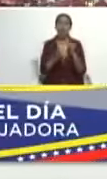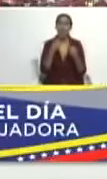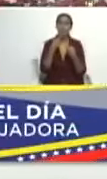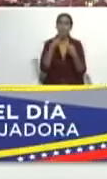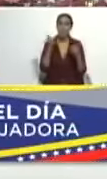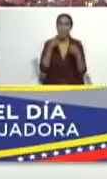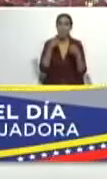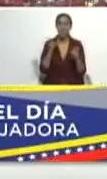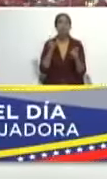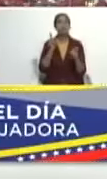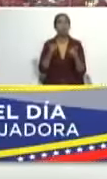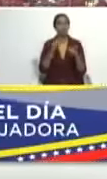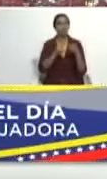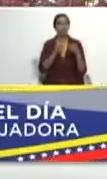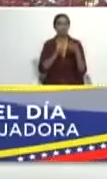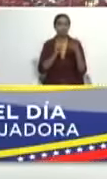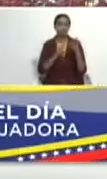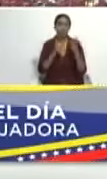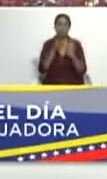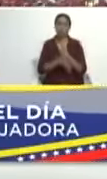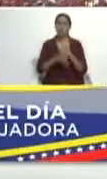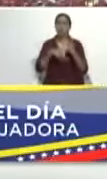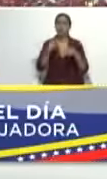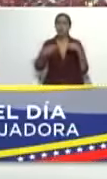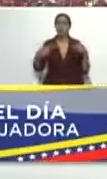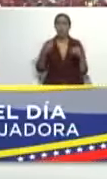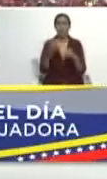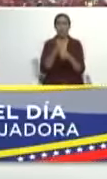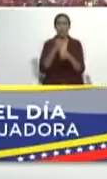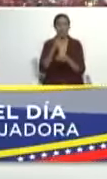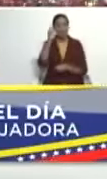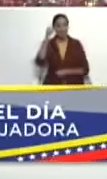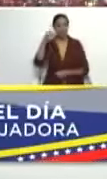clase obrera revolucionaria el día de hoy.